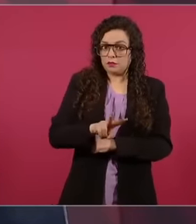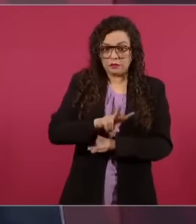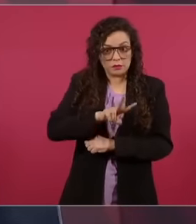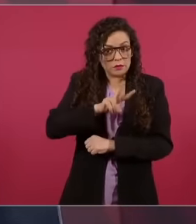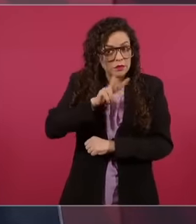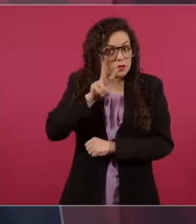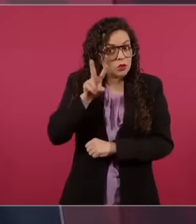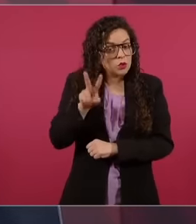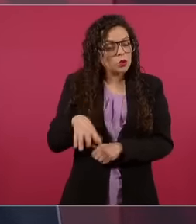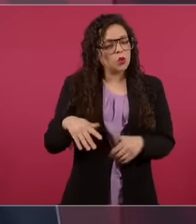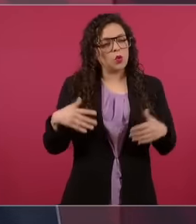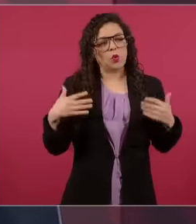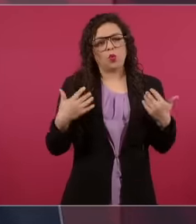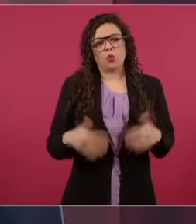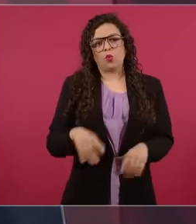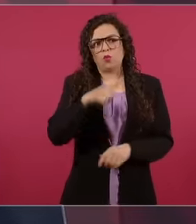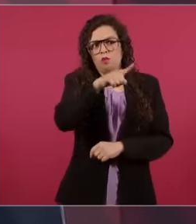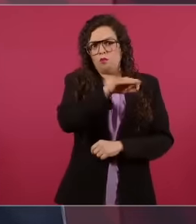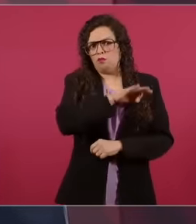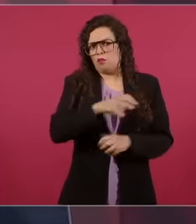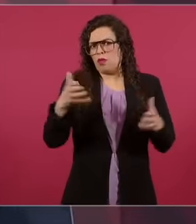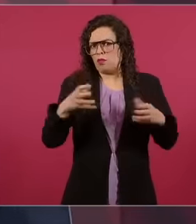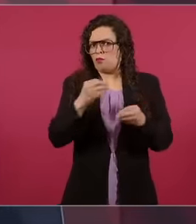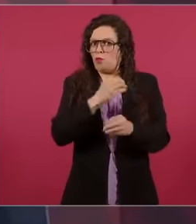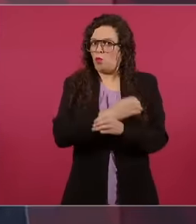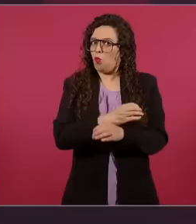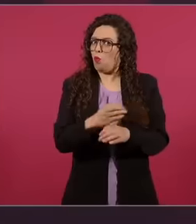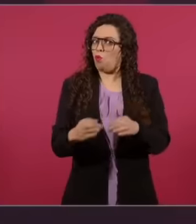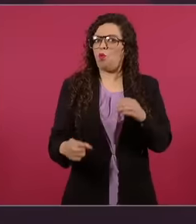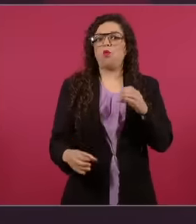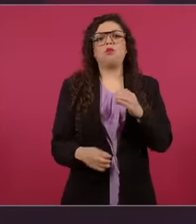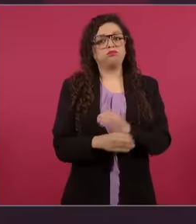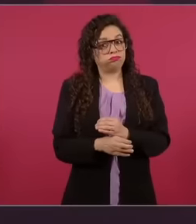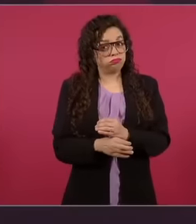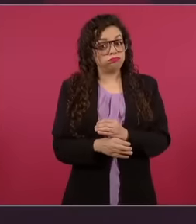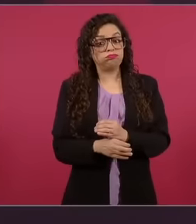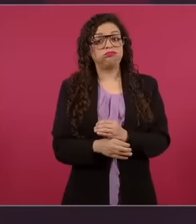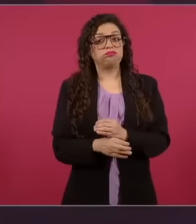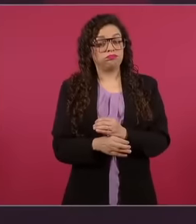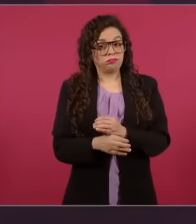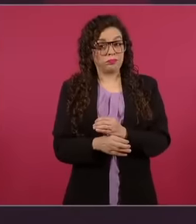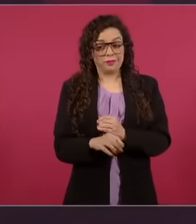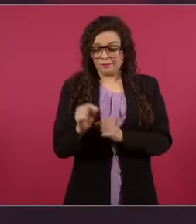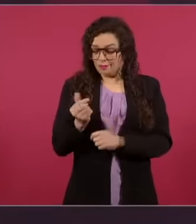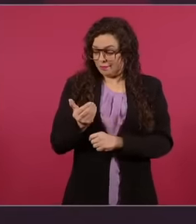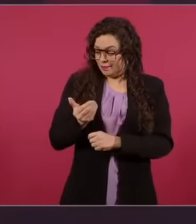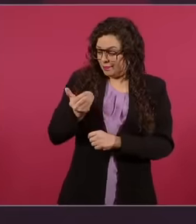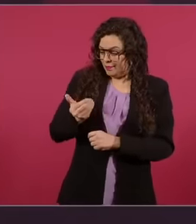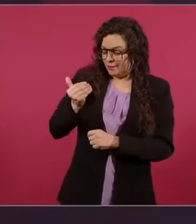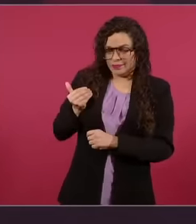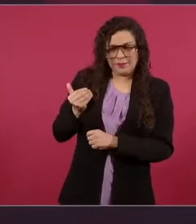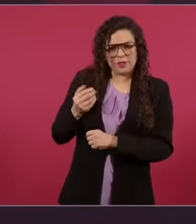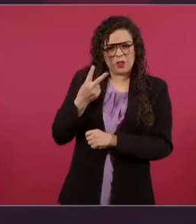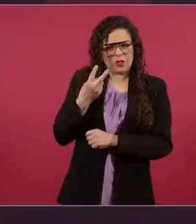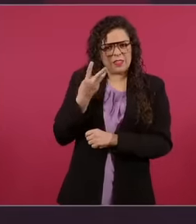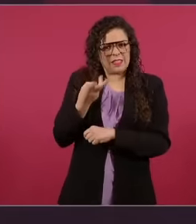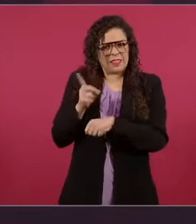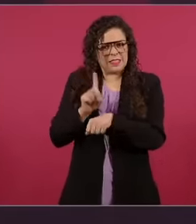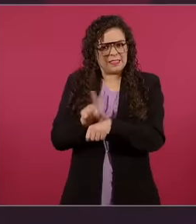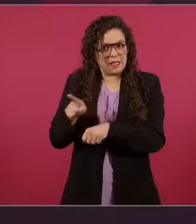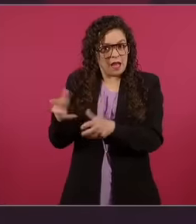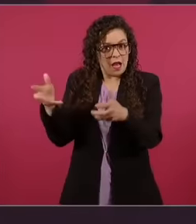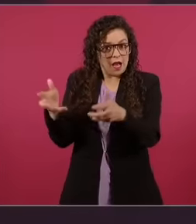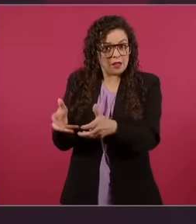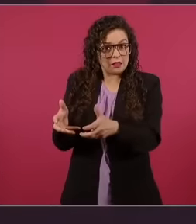Son capaces de muchas cosas. Esto que hicieron hace dos días, tres, fue